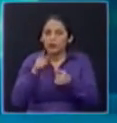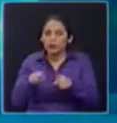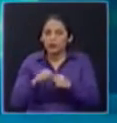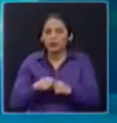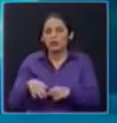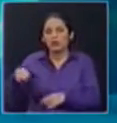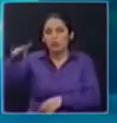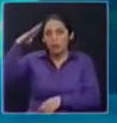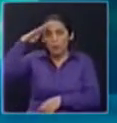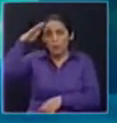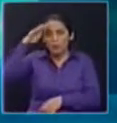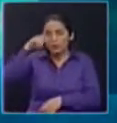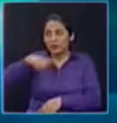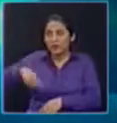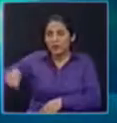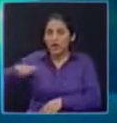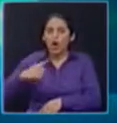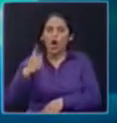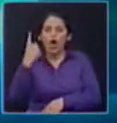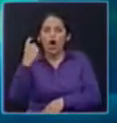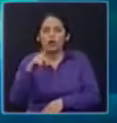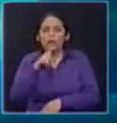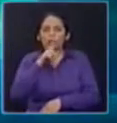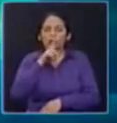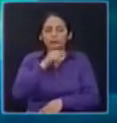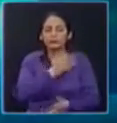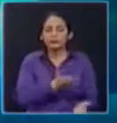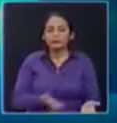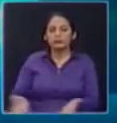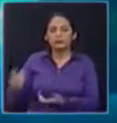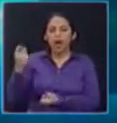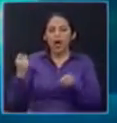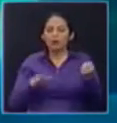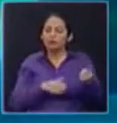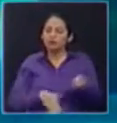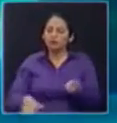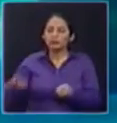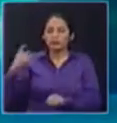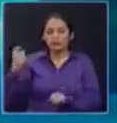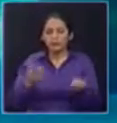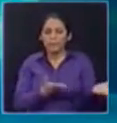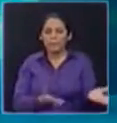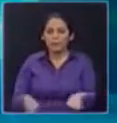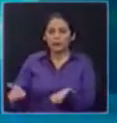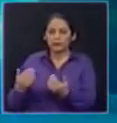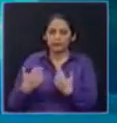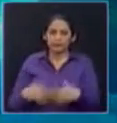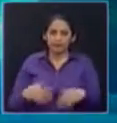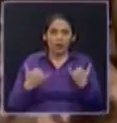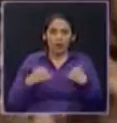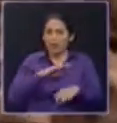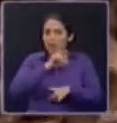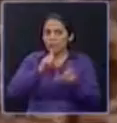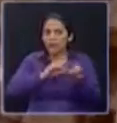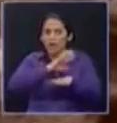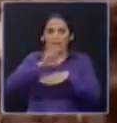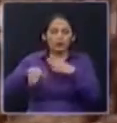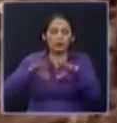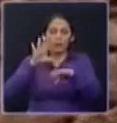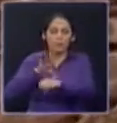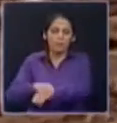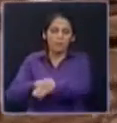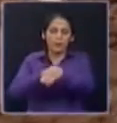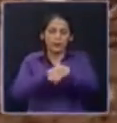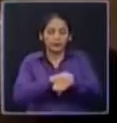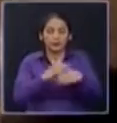11 agentes policiales que permitían el paso de la madera transportada, fueron detenidos en 7 allanamientos. El juez a cargo del